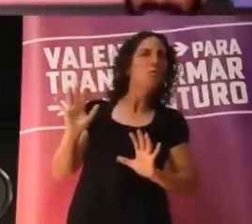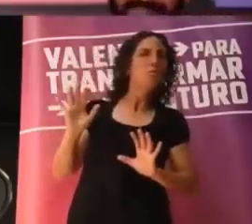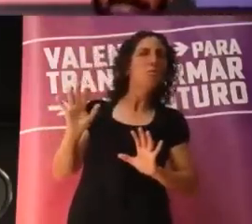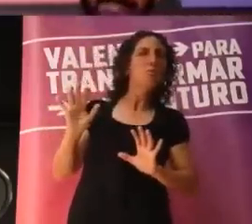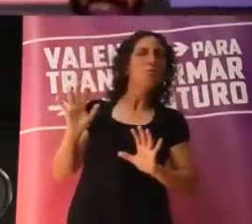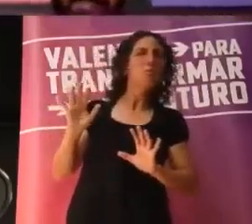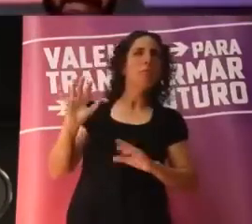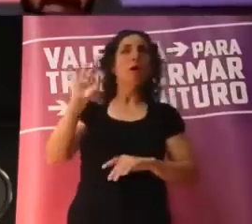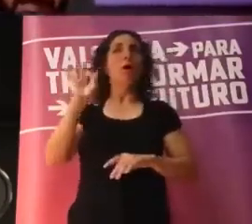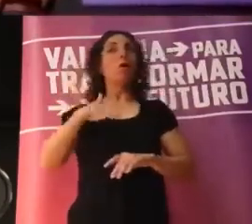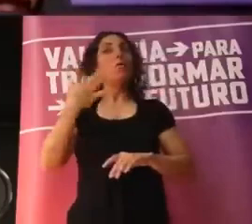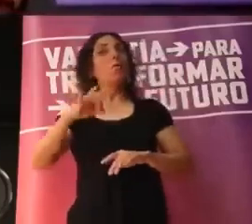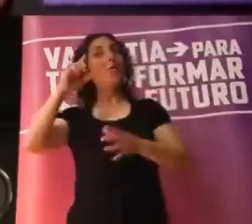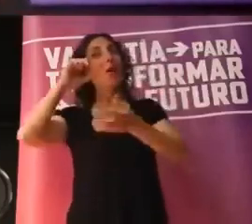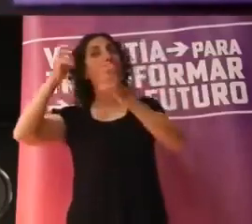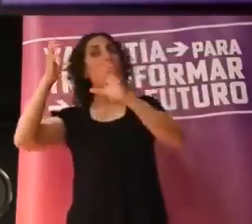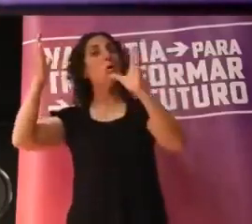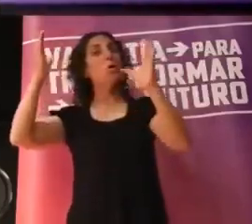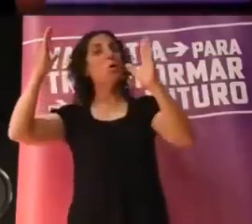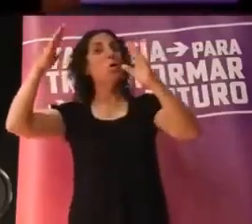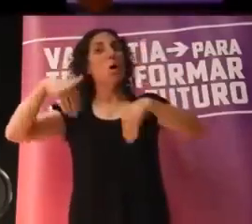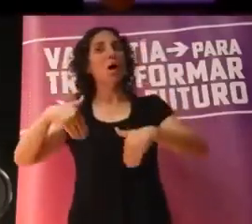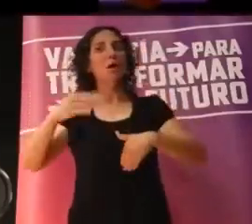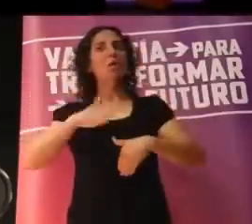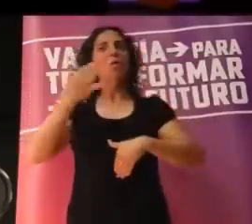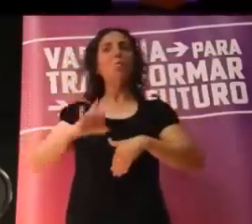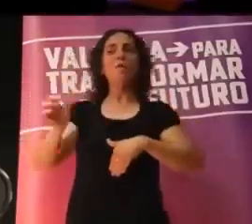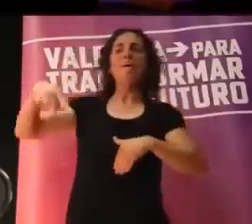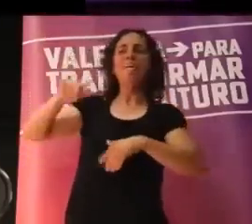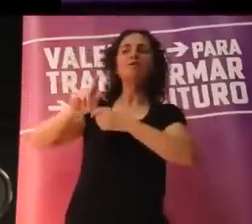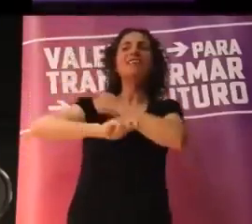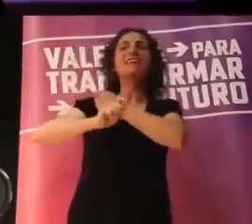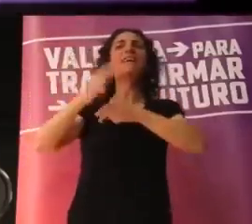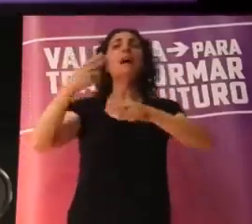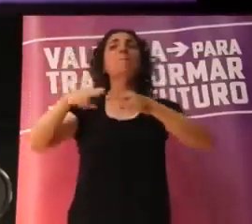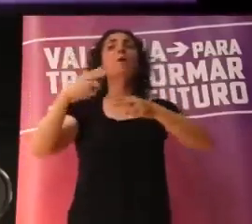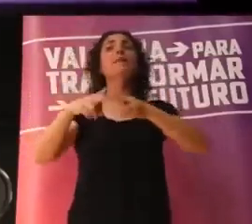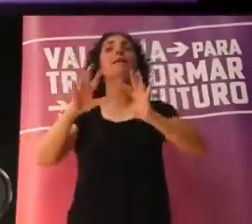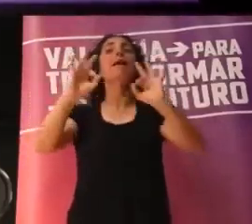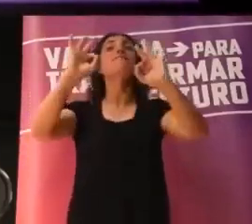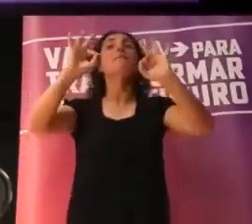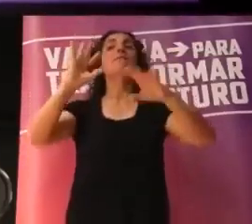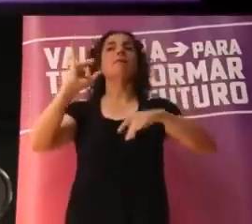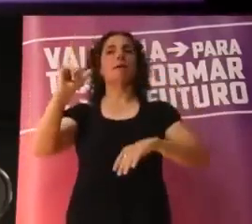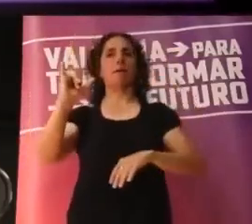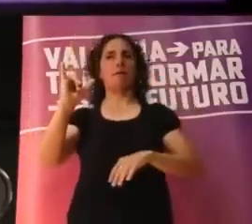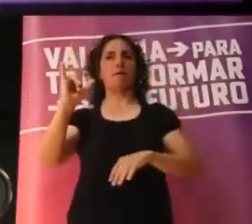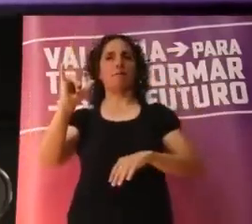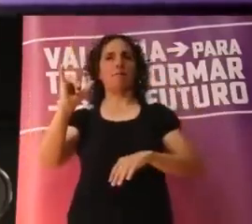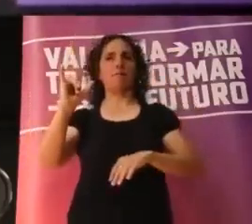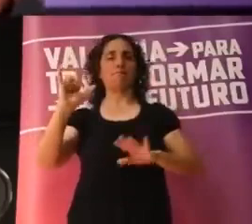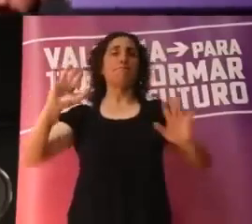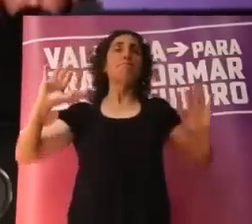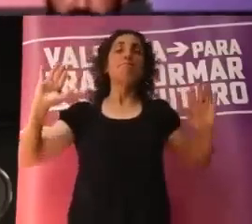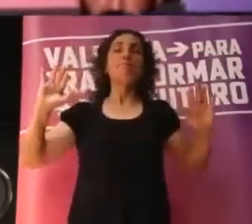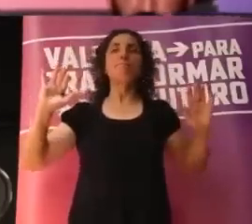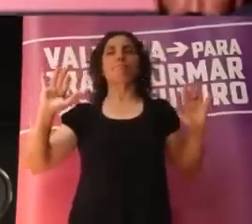a lo mejor no están salados y eso responde a una estrategia política muy precisa y muy articulada